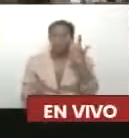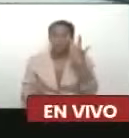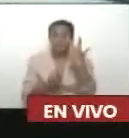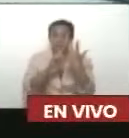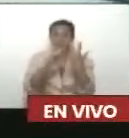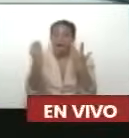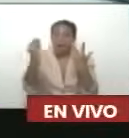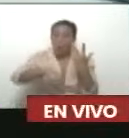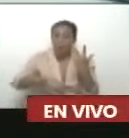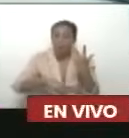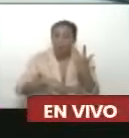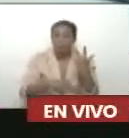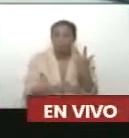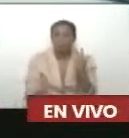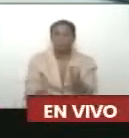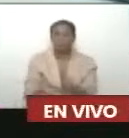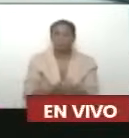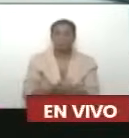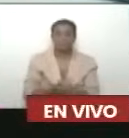Number